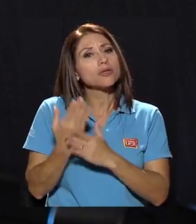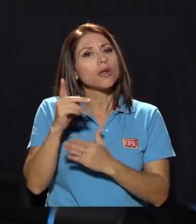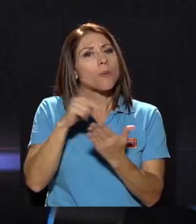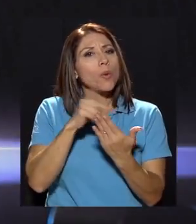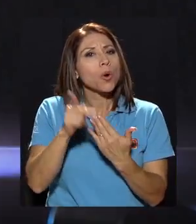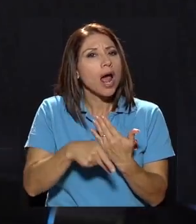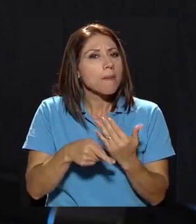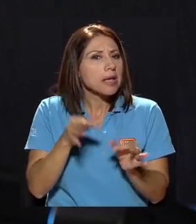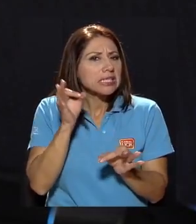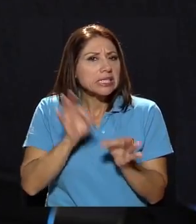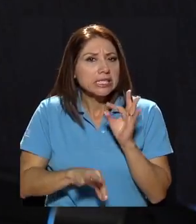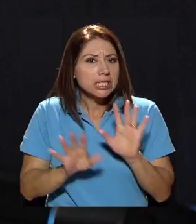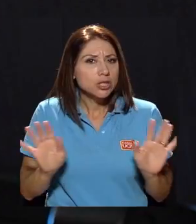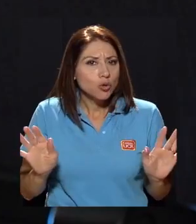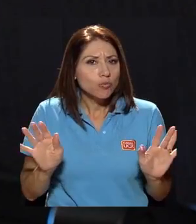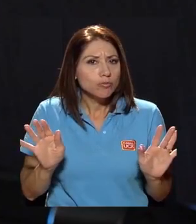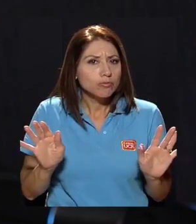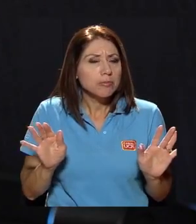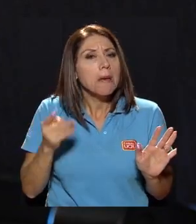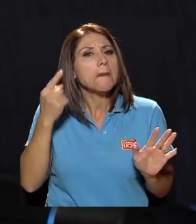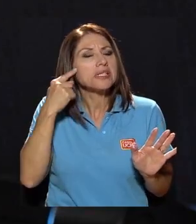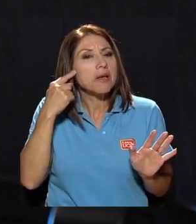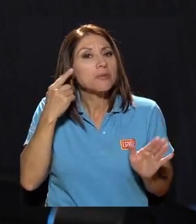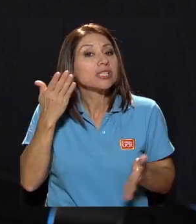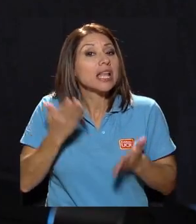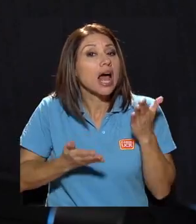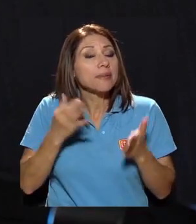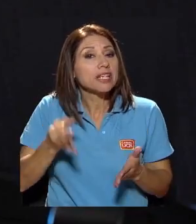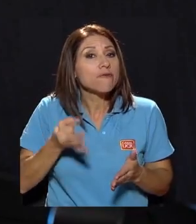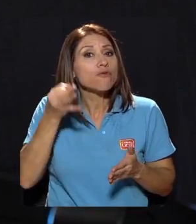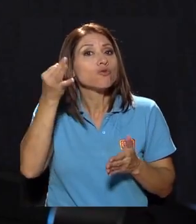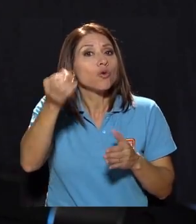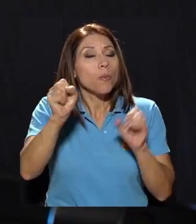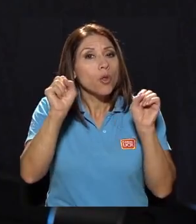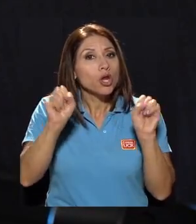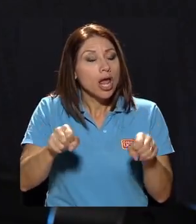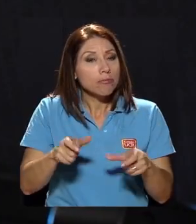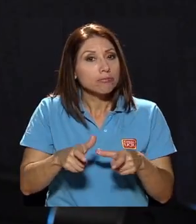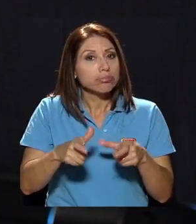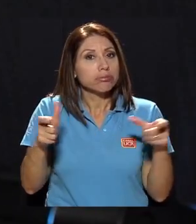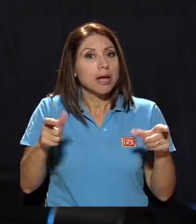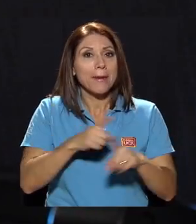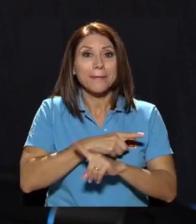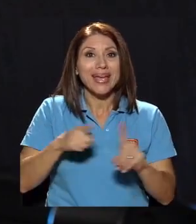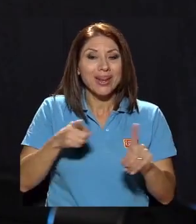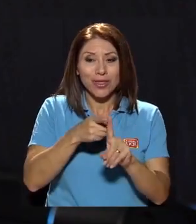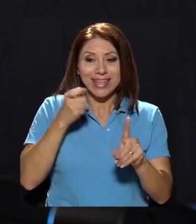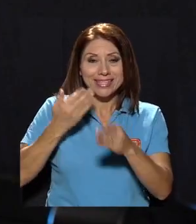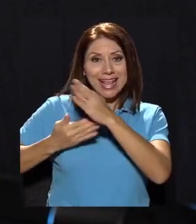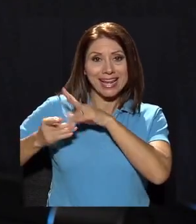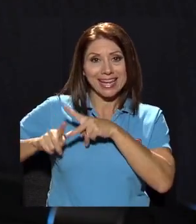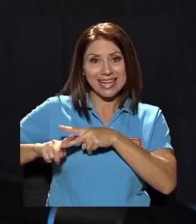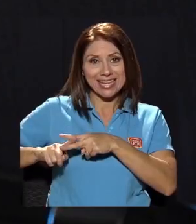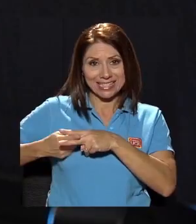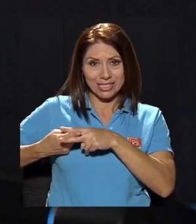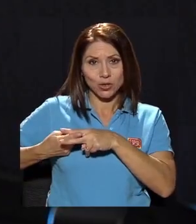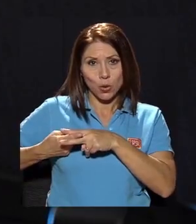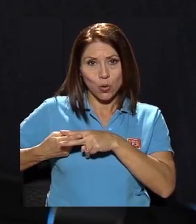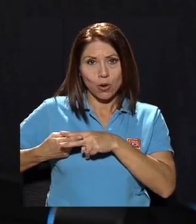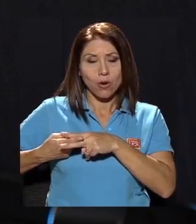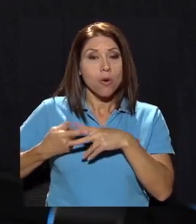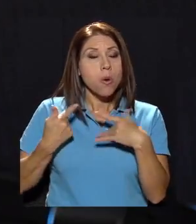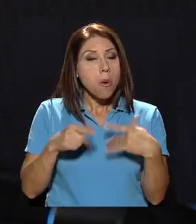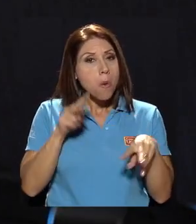que tal vez en futuro podría ampliarse, pero resultó que desde inicio se abarcó